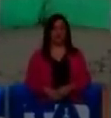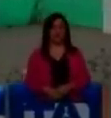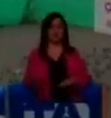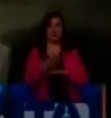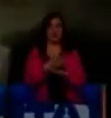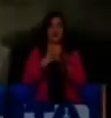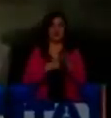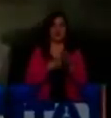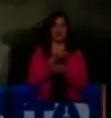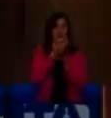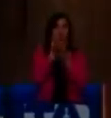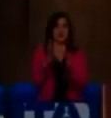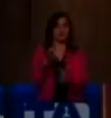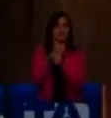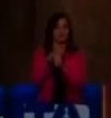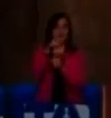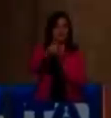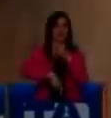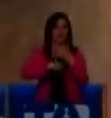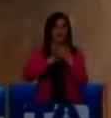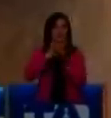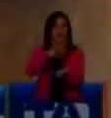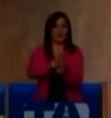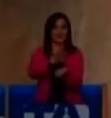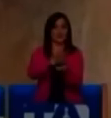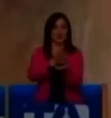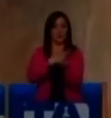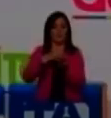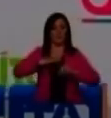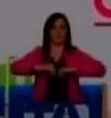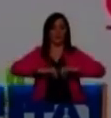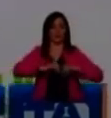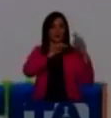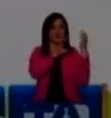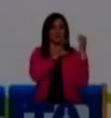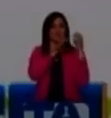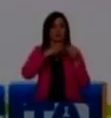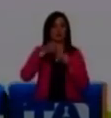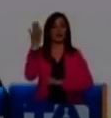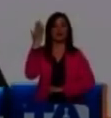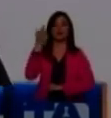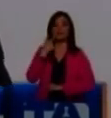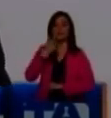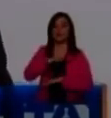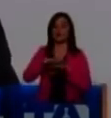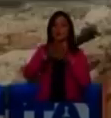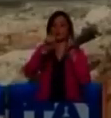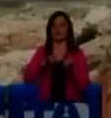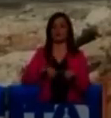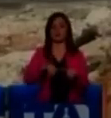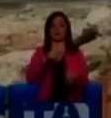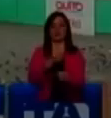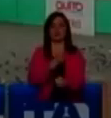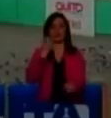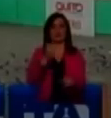informe sobre el rescate arqueológico de la estación del metro San Francisco en Quito, el alcalde Rodas se pronunció sobre la continuación de